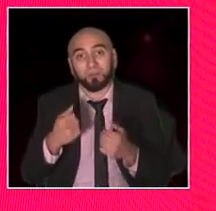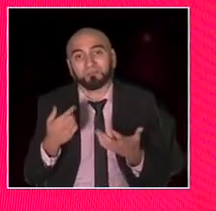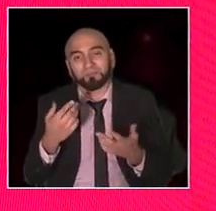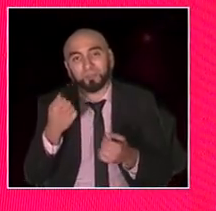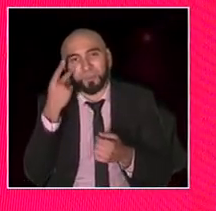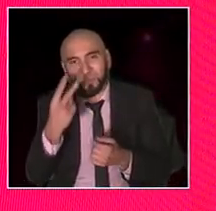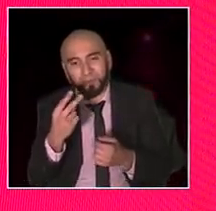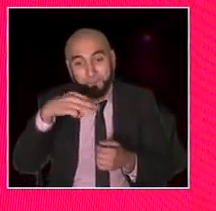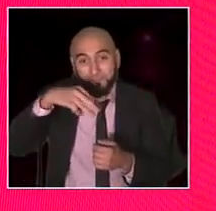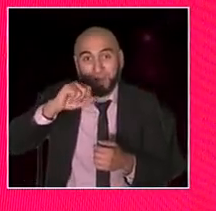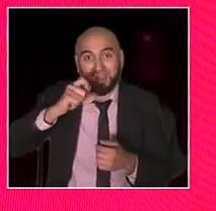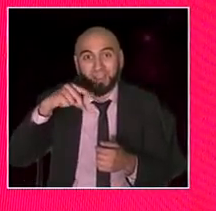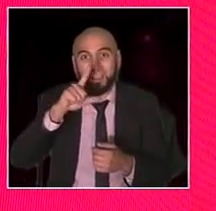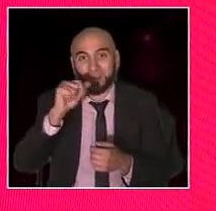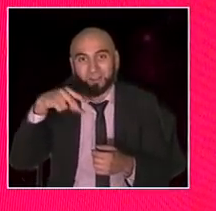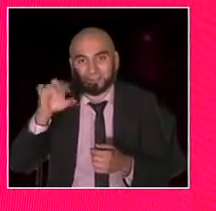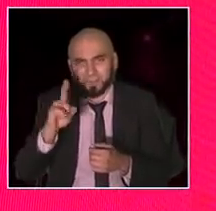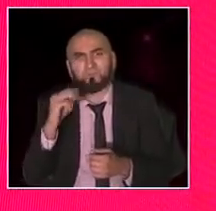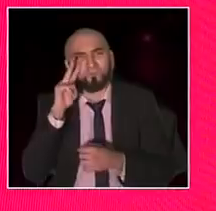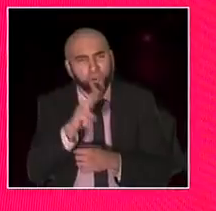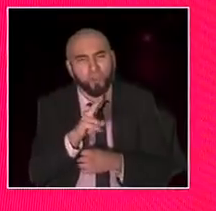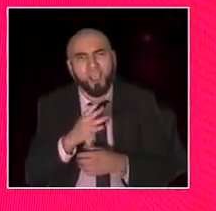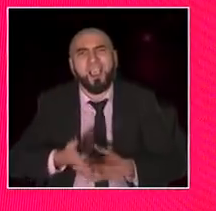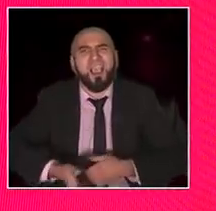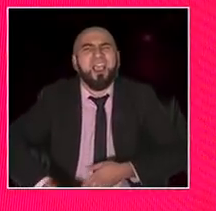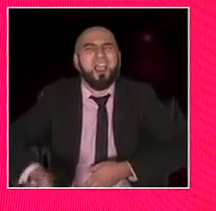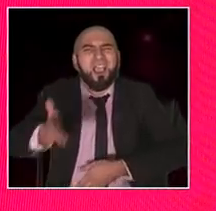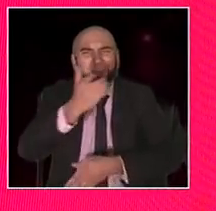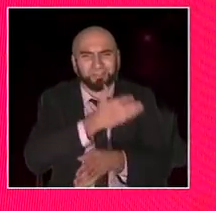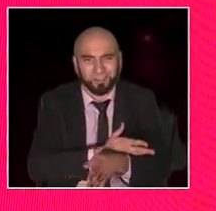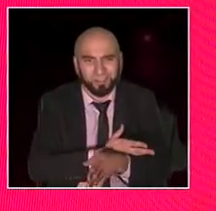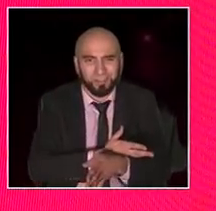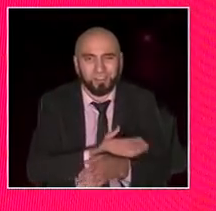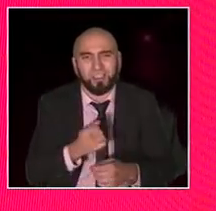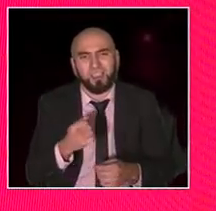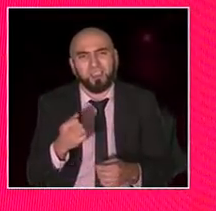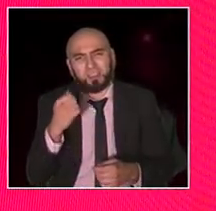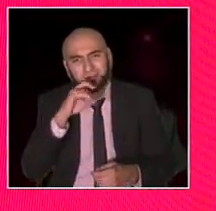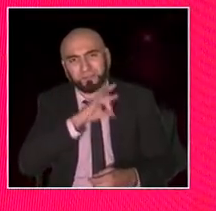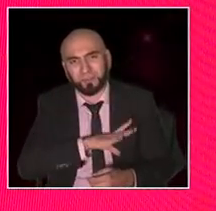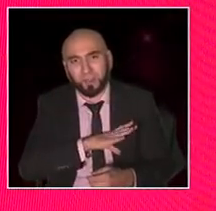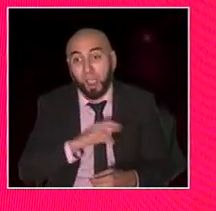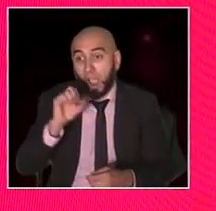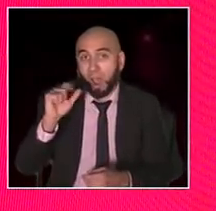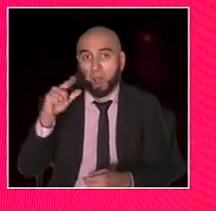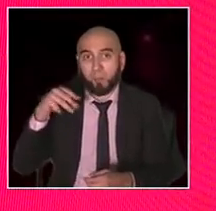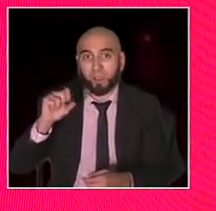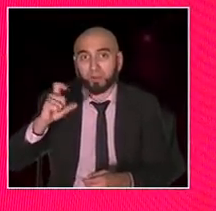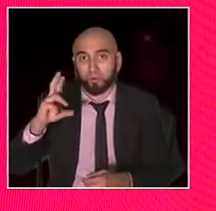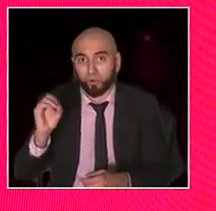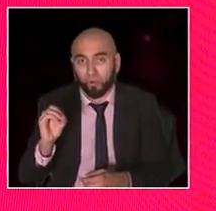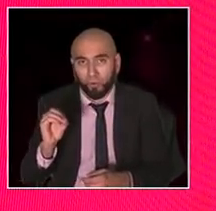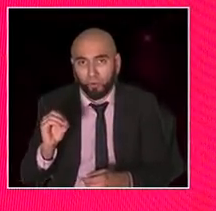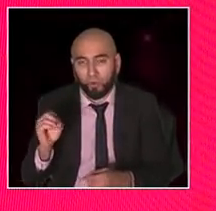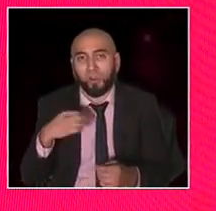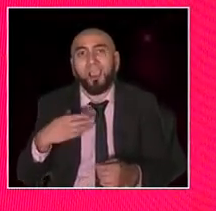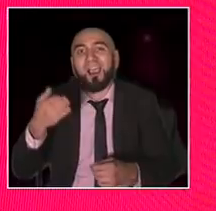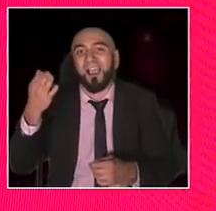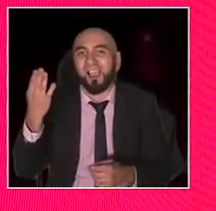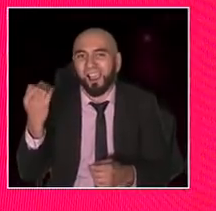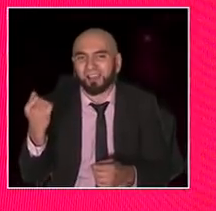avistó tierras chilenas mucho antes que Diego de Almagro ingresara a Chile por lo que él llamaba los bosques de San Francisco, que hoy día